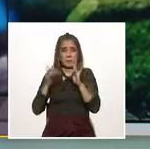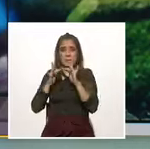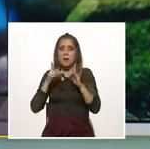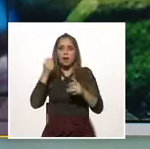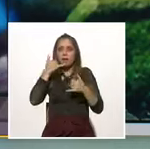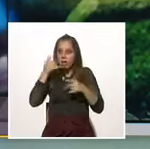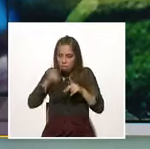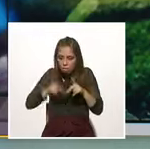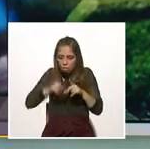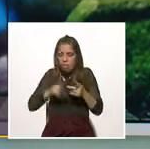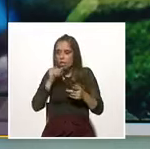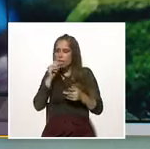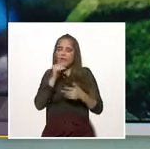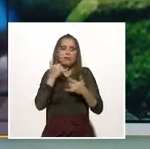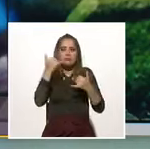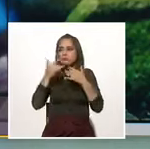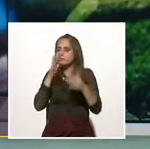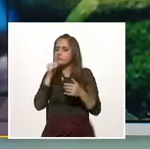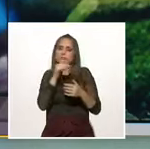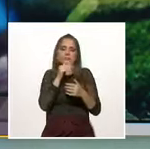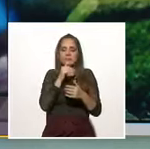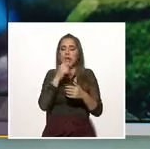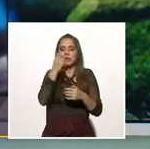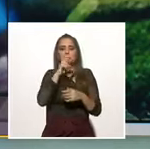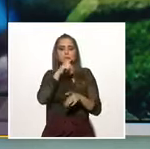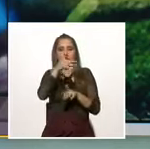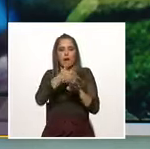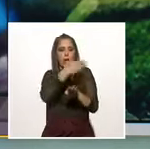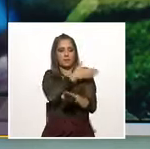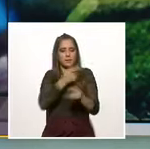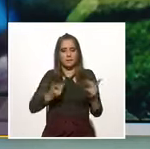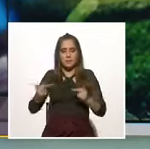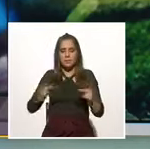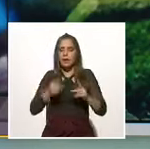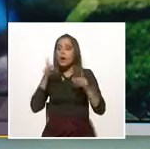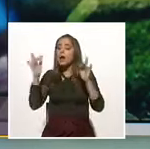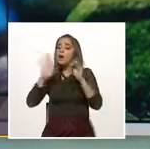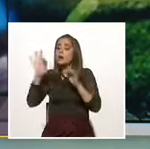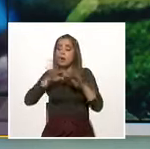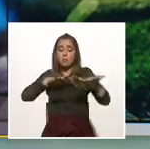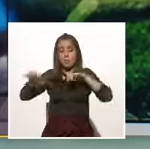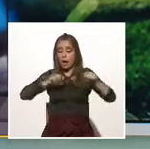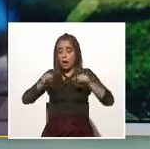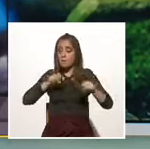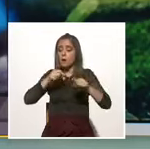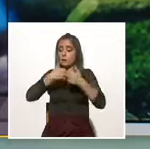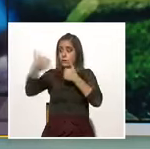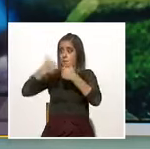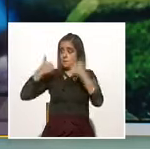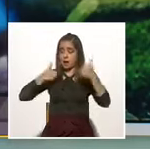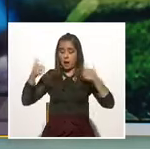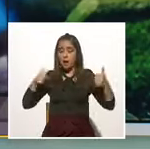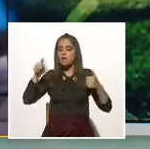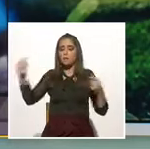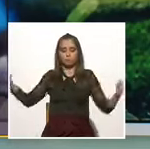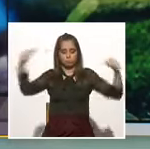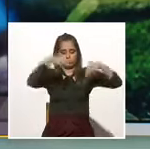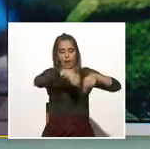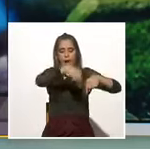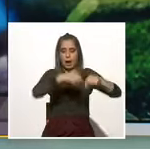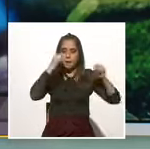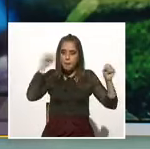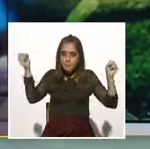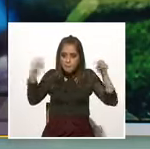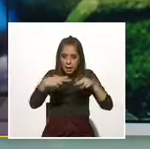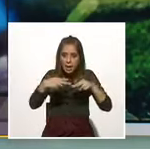a la mano toda esta información, pero sobre todo también los papeles, ¿no? Esta mochila que se supone que te va a salvar de todos los problemas,